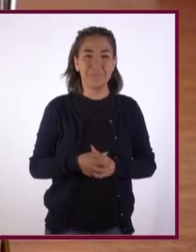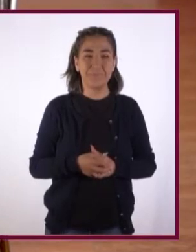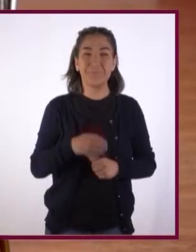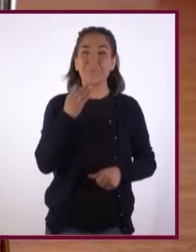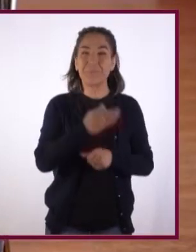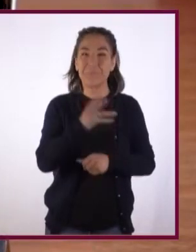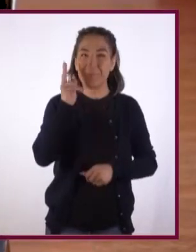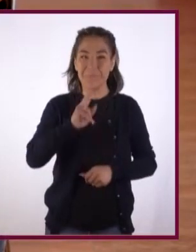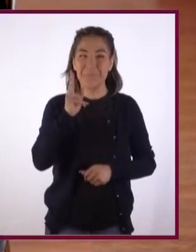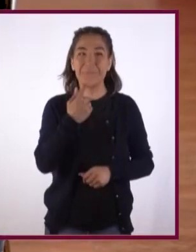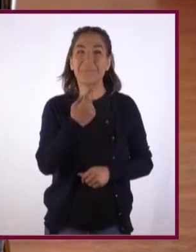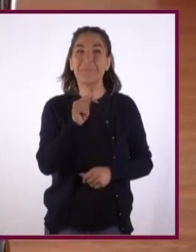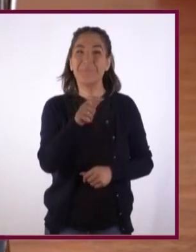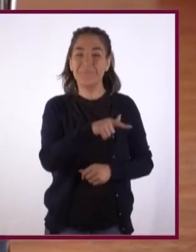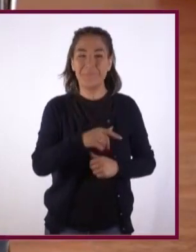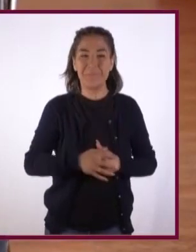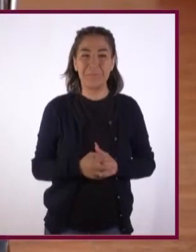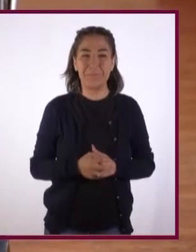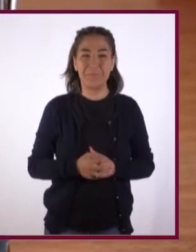A ver qué tal me quedó. A ¿eh? ver.